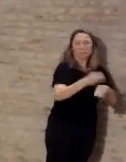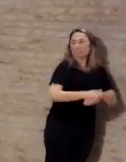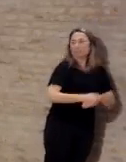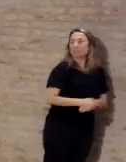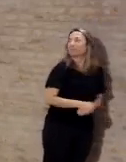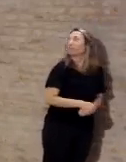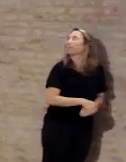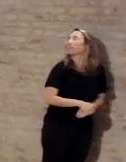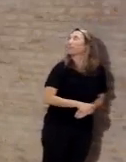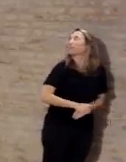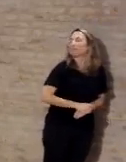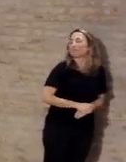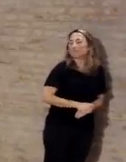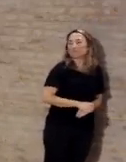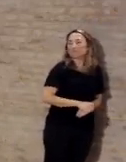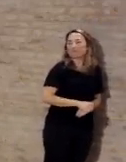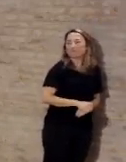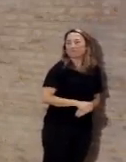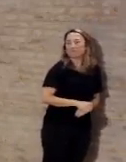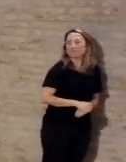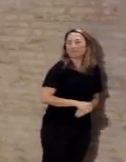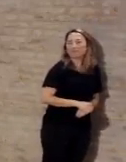cosa Qué